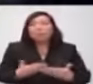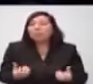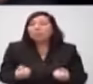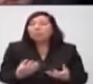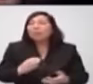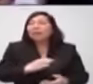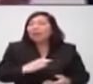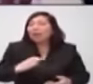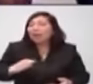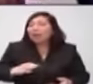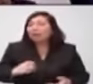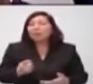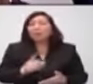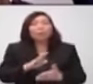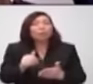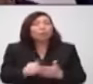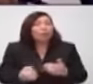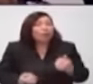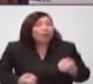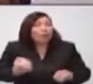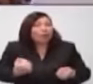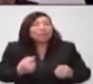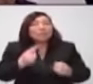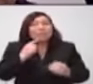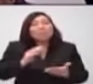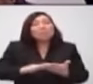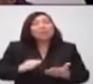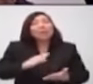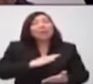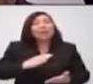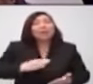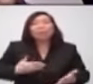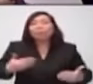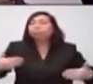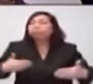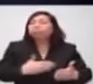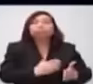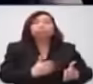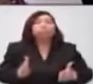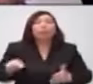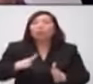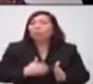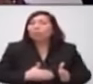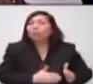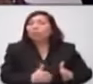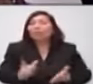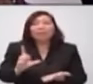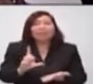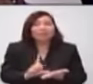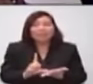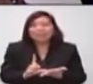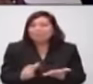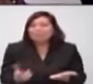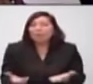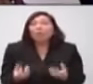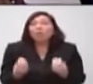del Callao, todos los vehículos que son autorizados por el Callao transitan por todas las pistas de la ciudad de Lima.